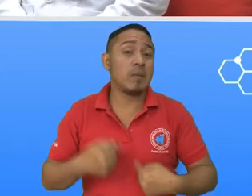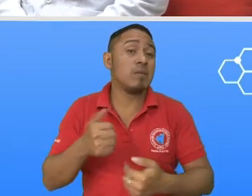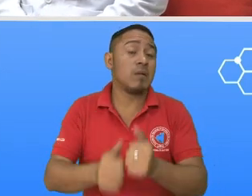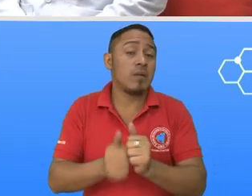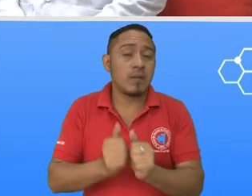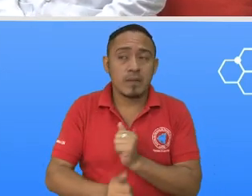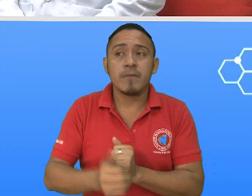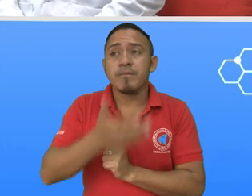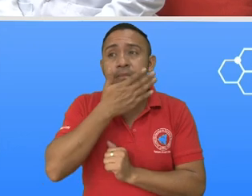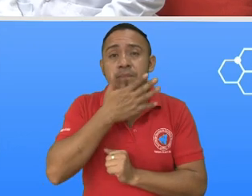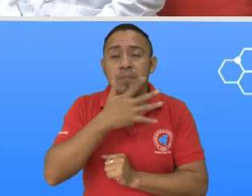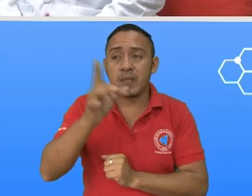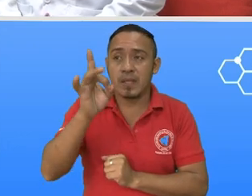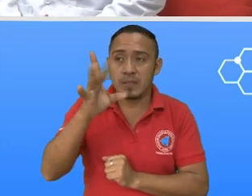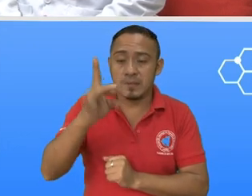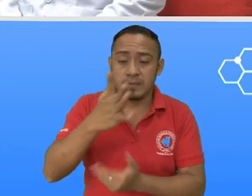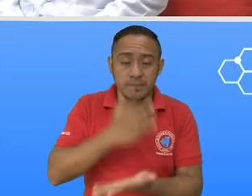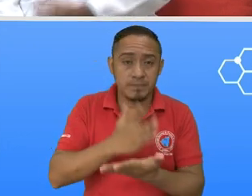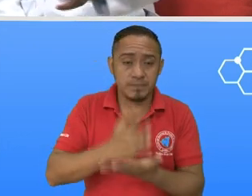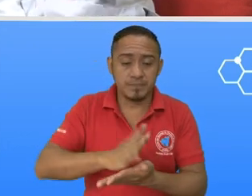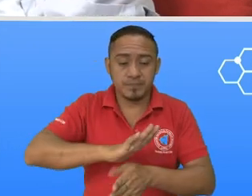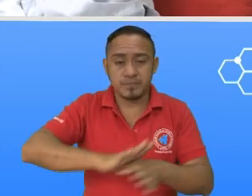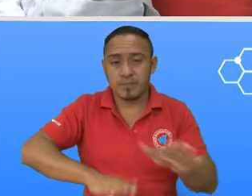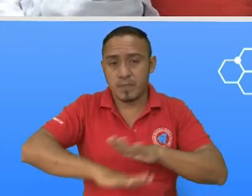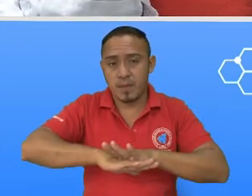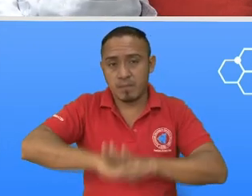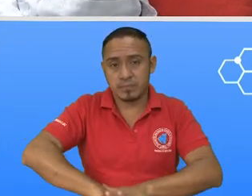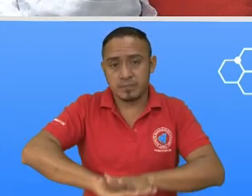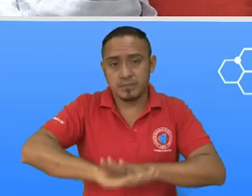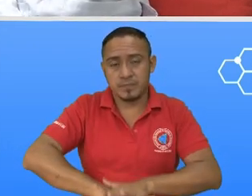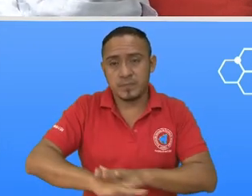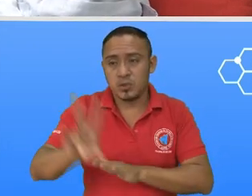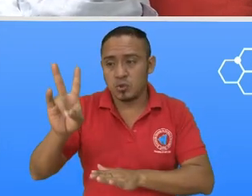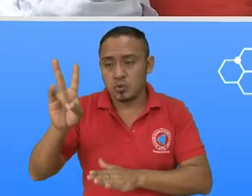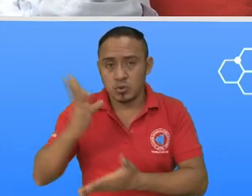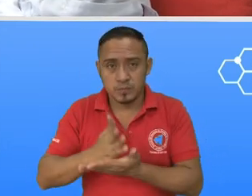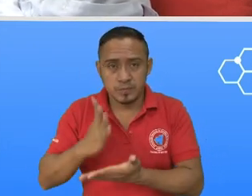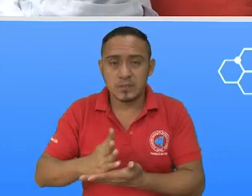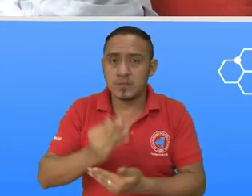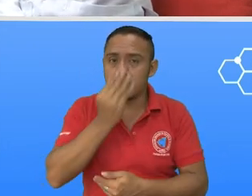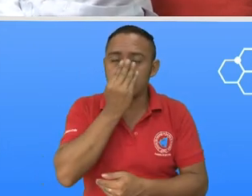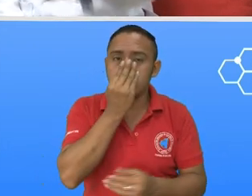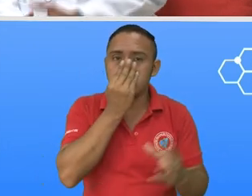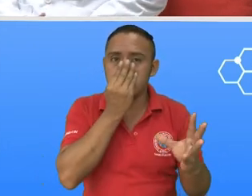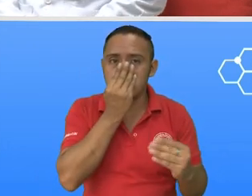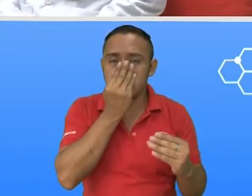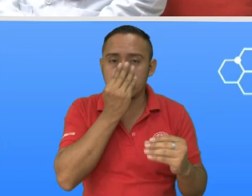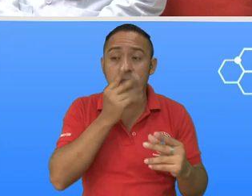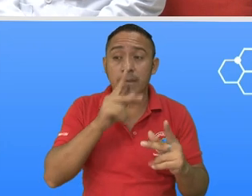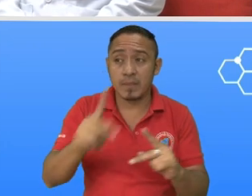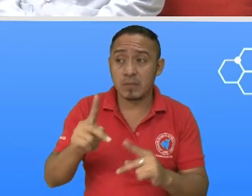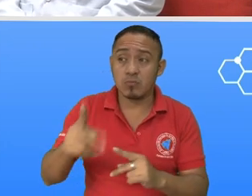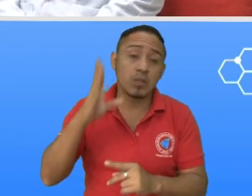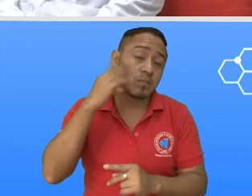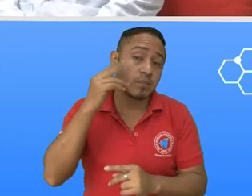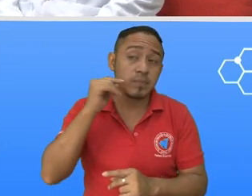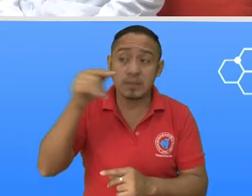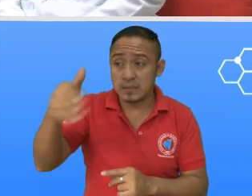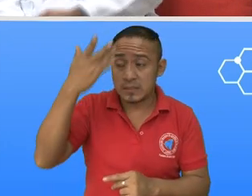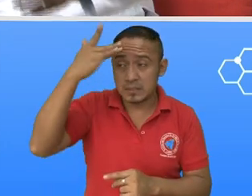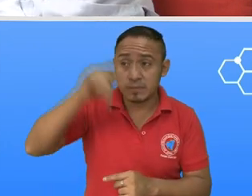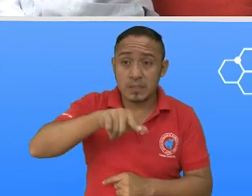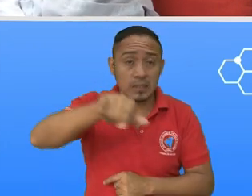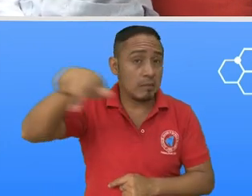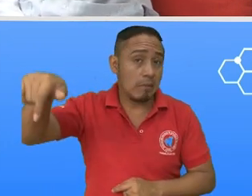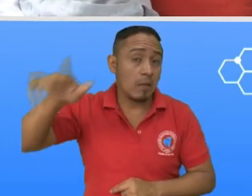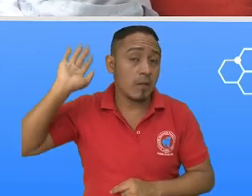de salud. 15 compresiones. Sí, 15 compresiones, 2 ventilación, pero por personas previamente capacitadas.